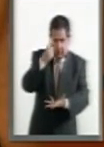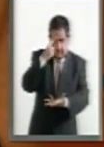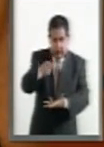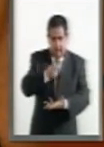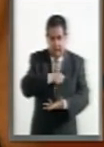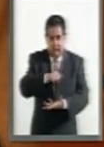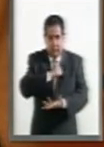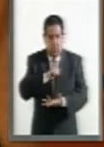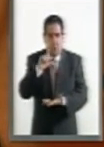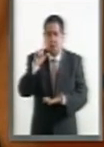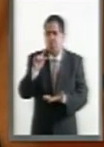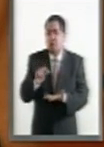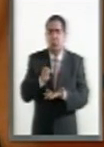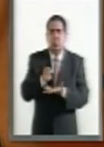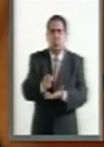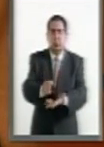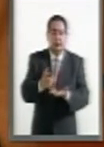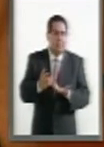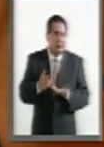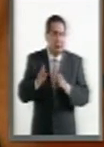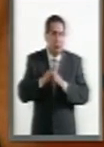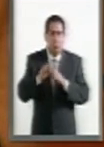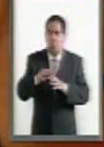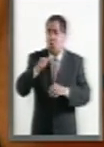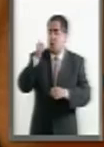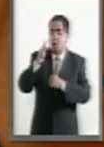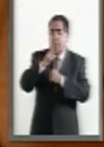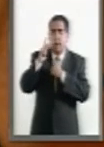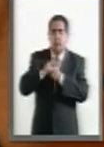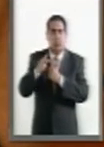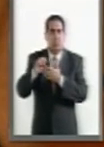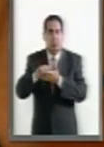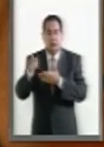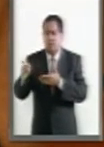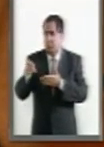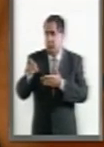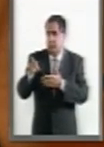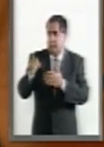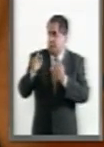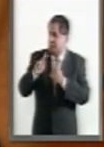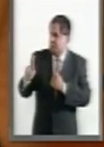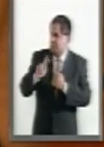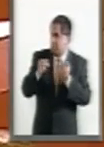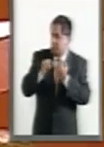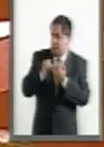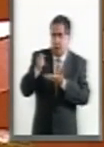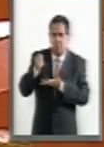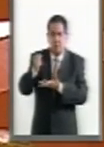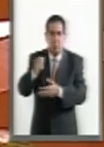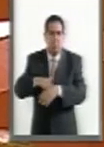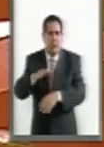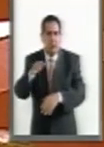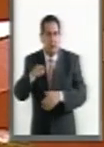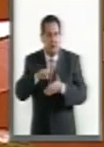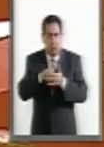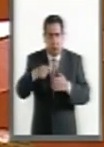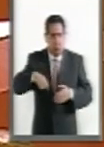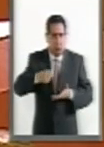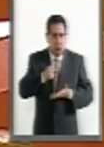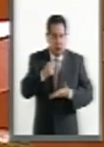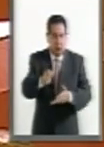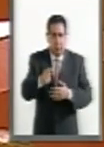es inferior al que asignan países con un nivel de desarrollo similar. En promedio asignamos